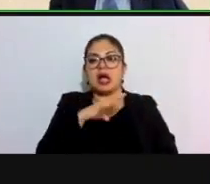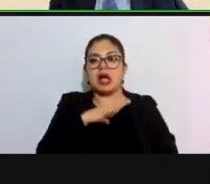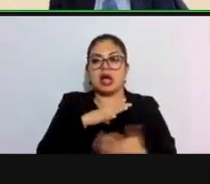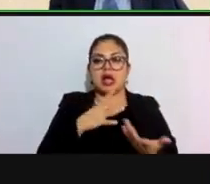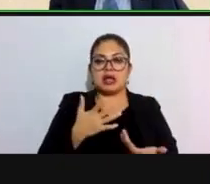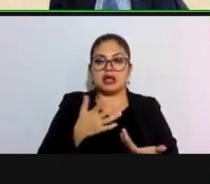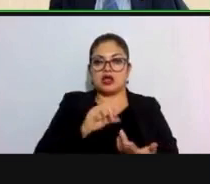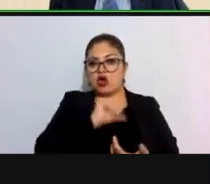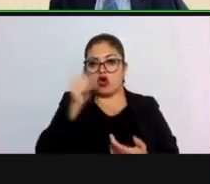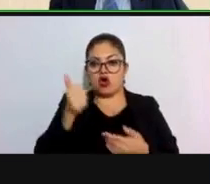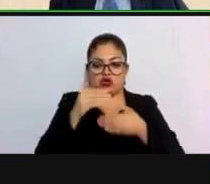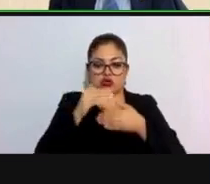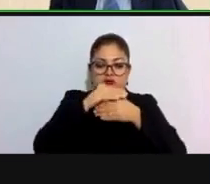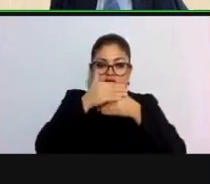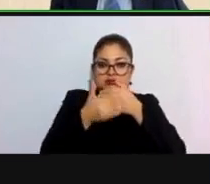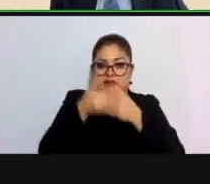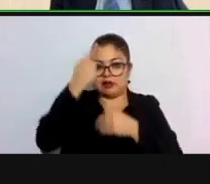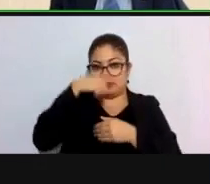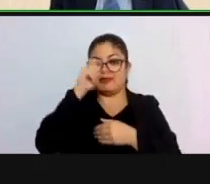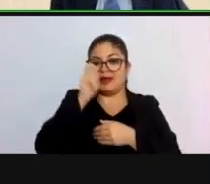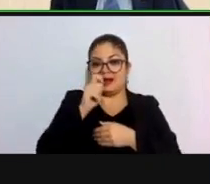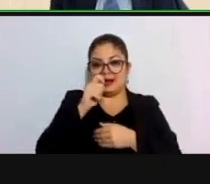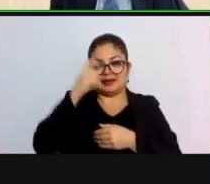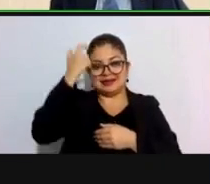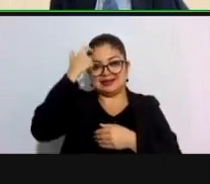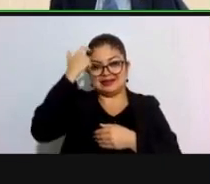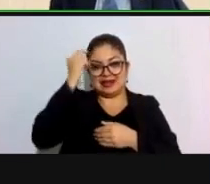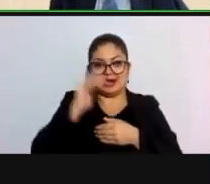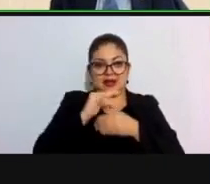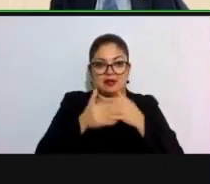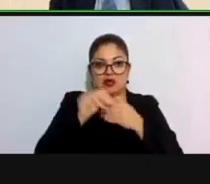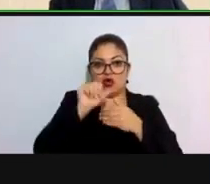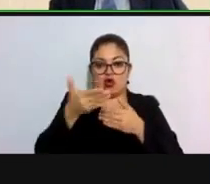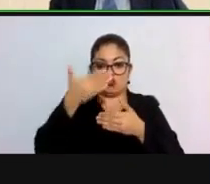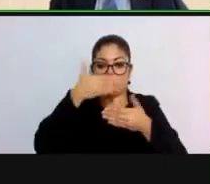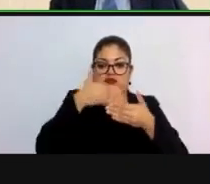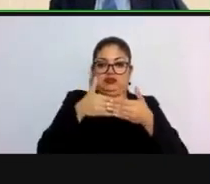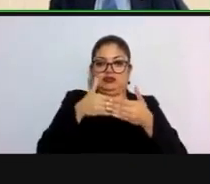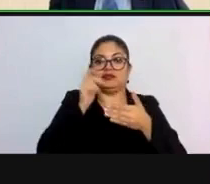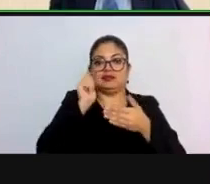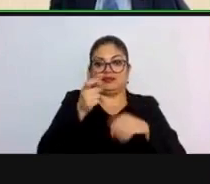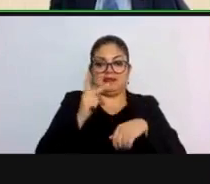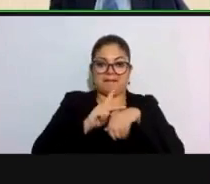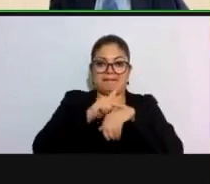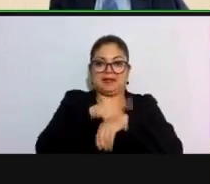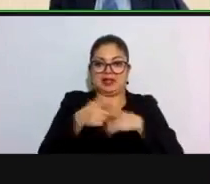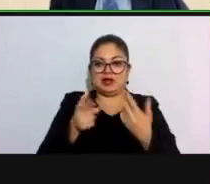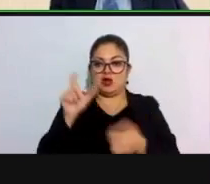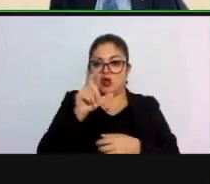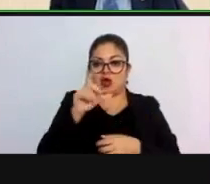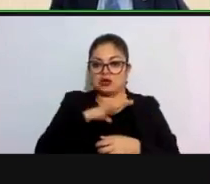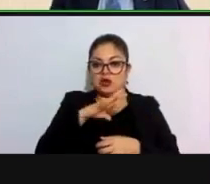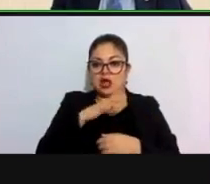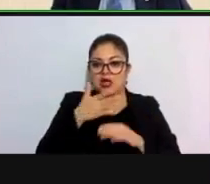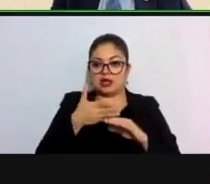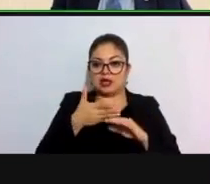separa el seno del cerebro y una tabla anterior que separa el seno de la piel. Cuando se fractura la parte anterior o